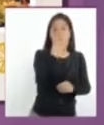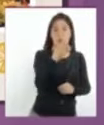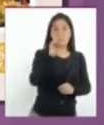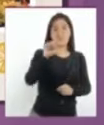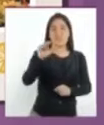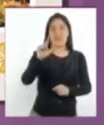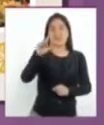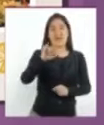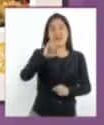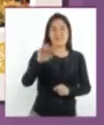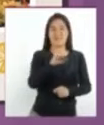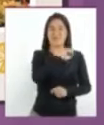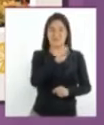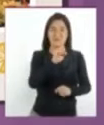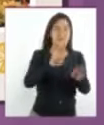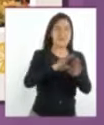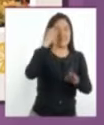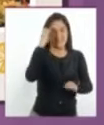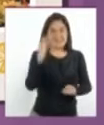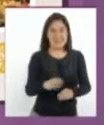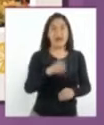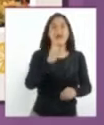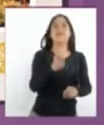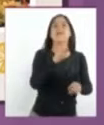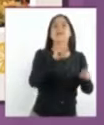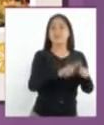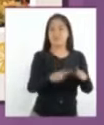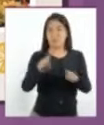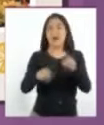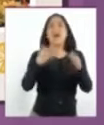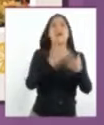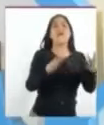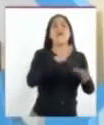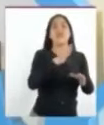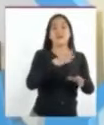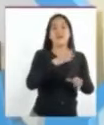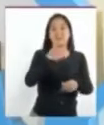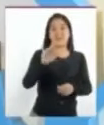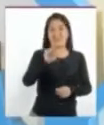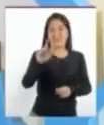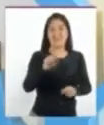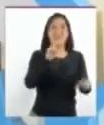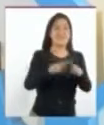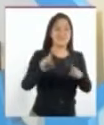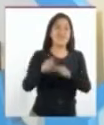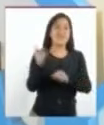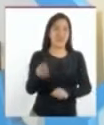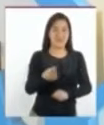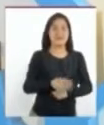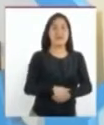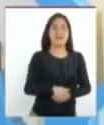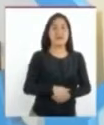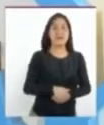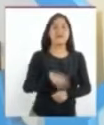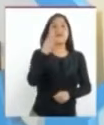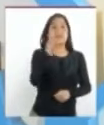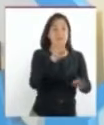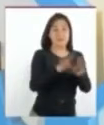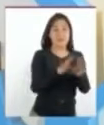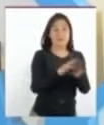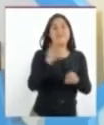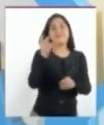salvajes hasta las diversas razas que conocemos hoy en día. En aquel entonces, más que una